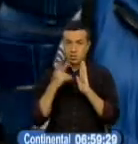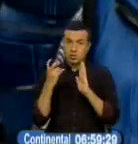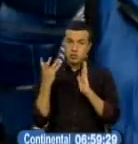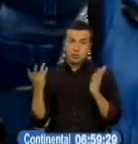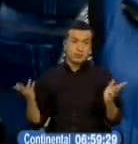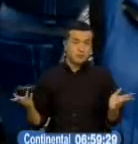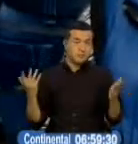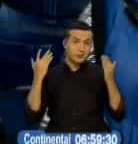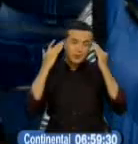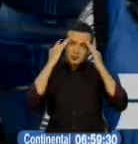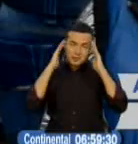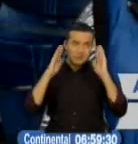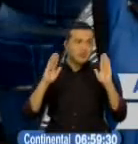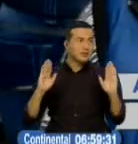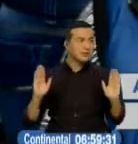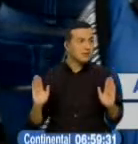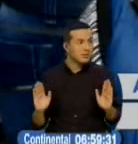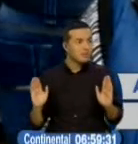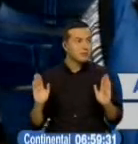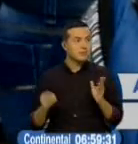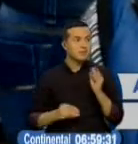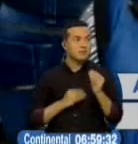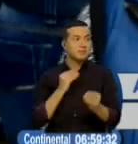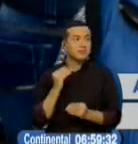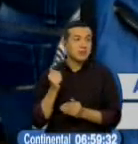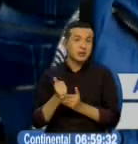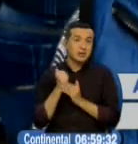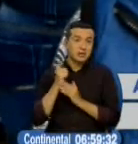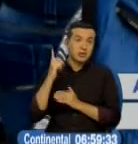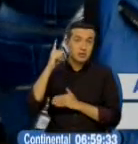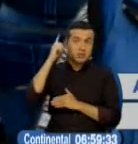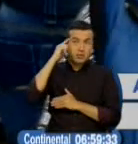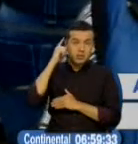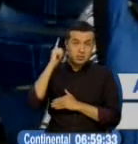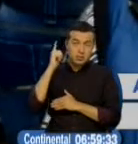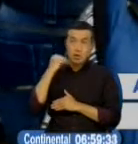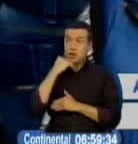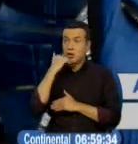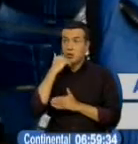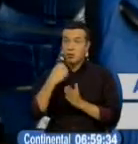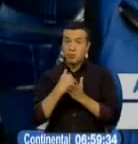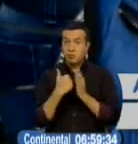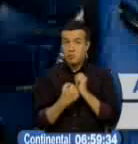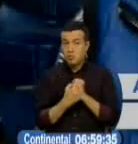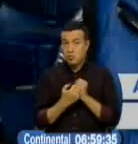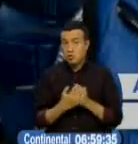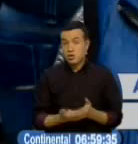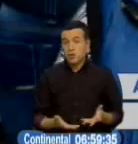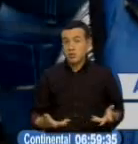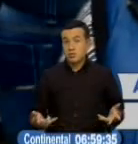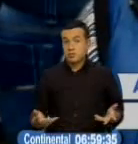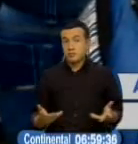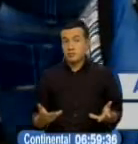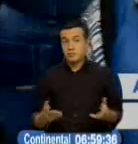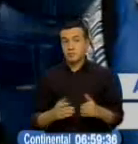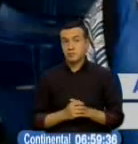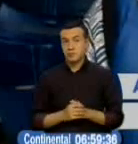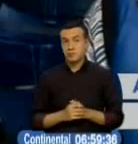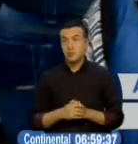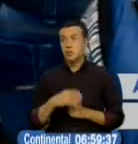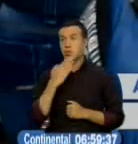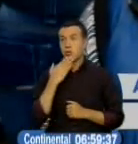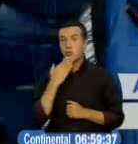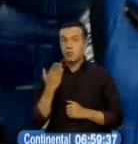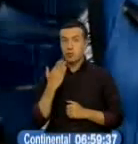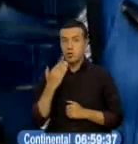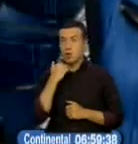¿De qué manera será que nos puede ayudar el gobierno? De otra manera, tal vez, no llámese